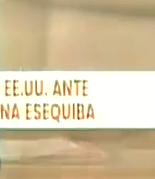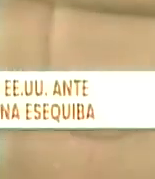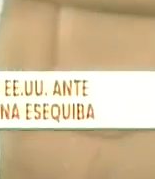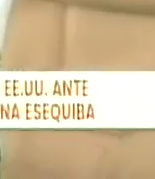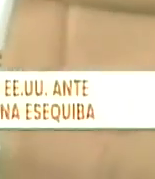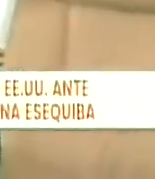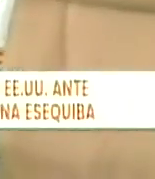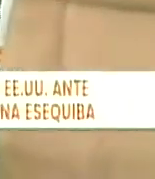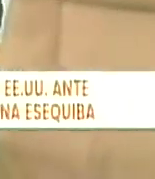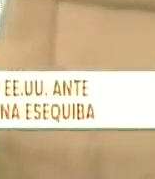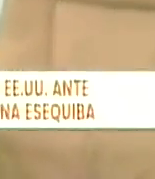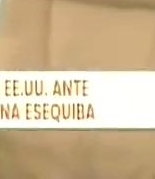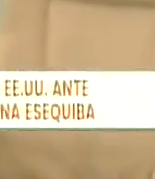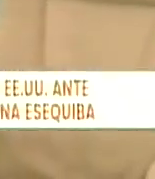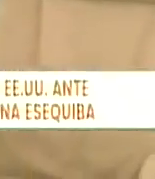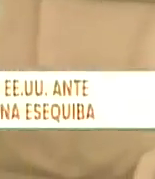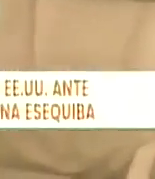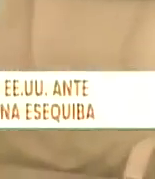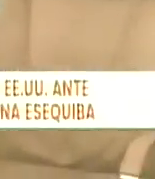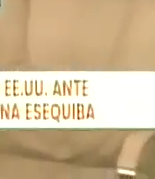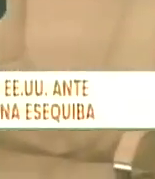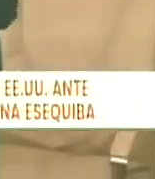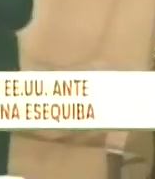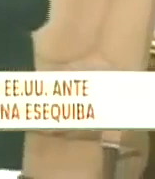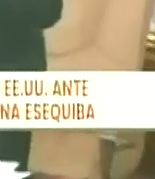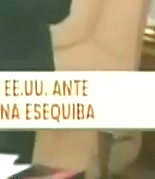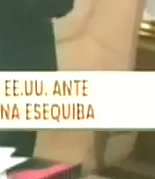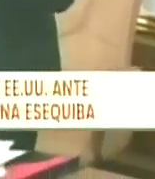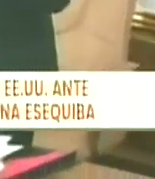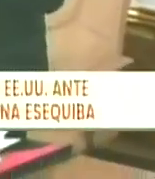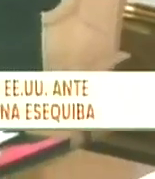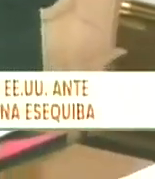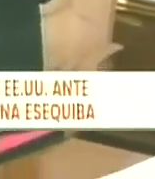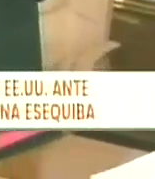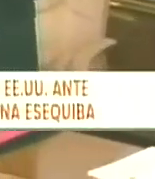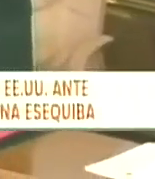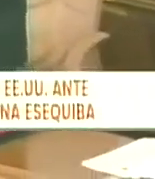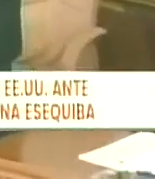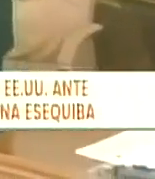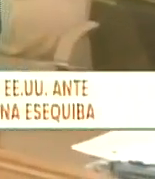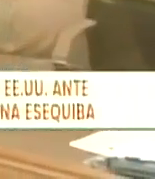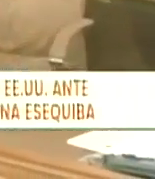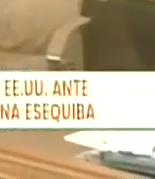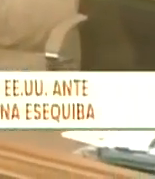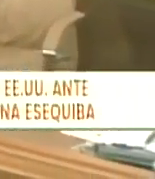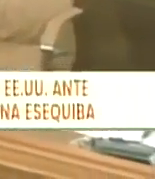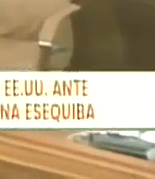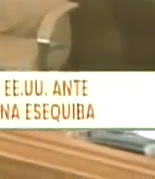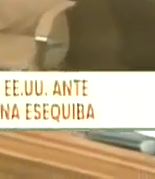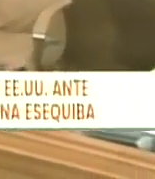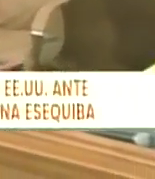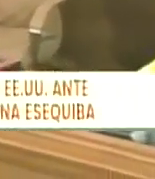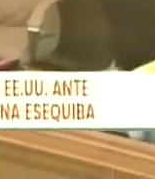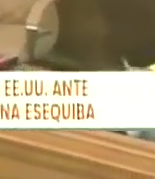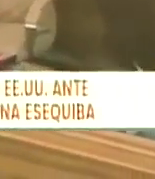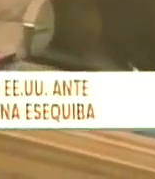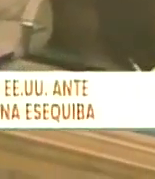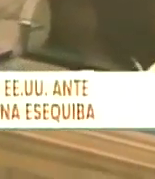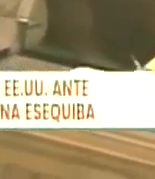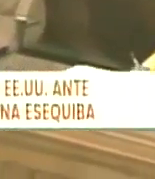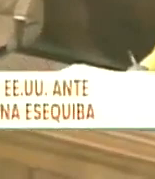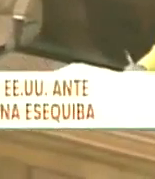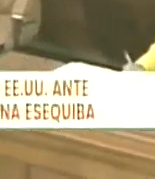de cierto arrepentimiento, nada más se quedaron con 159.500 kilómetros cuadrados, pero respetaron y